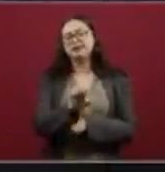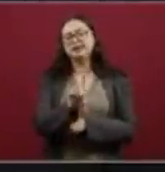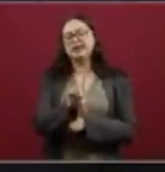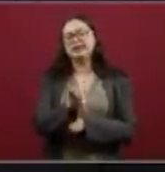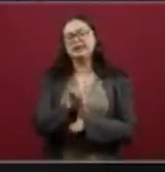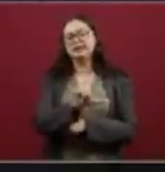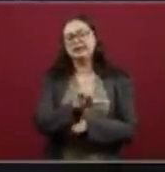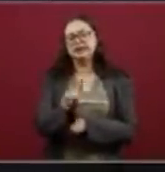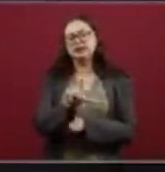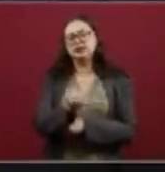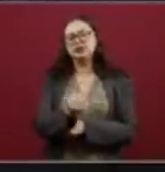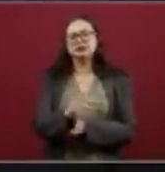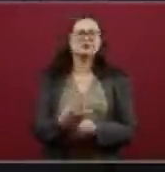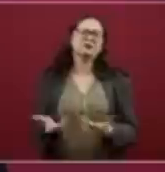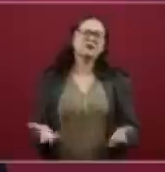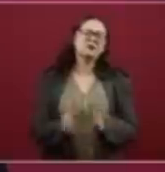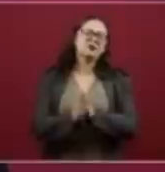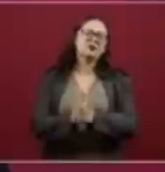¿qué fue el FOBAPROA?